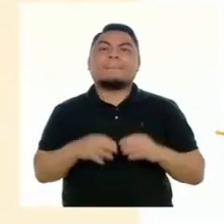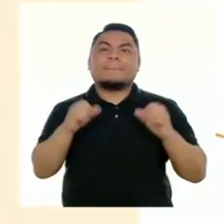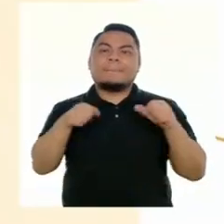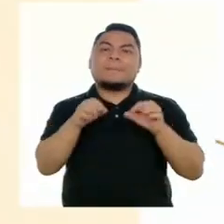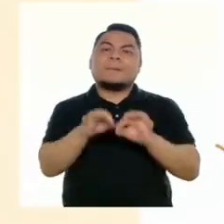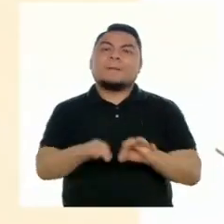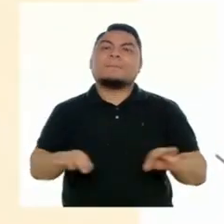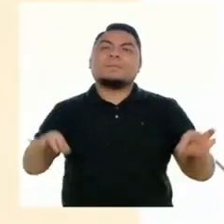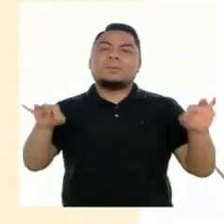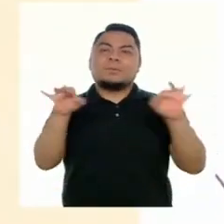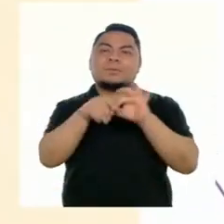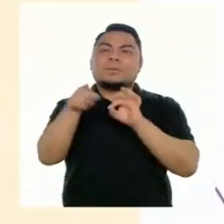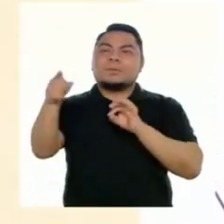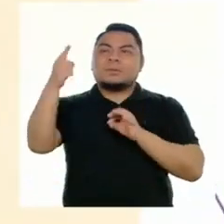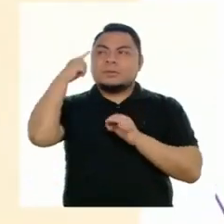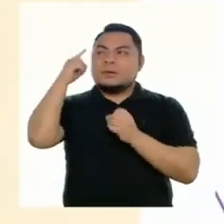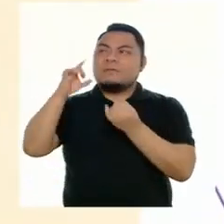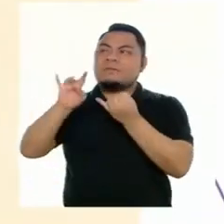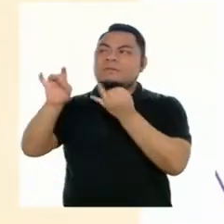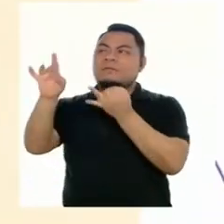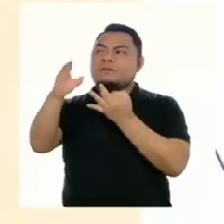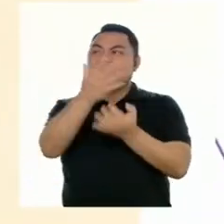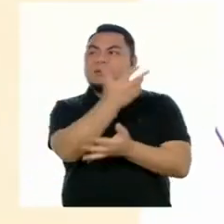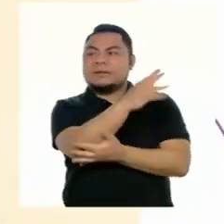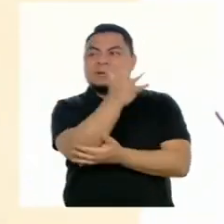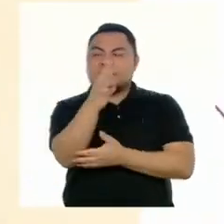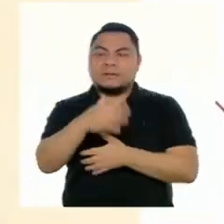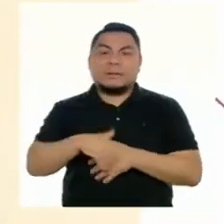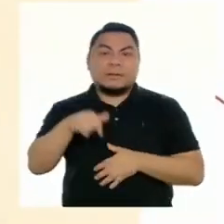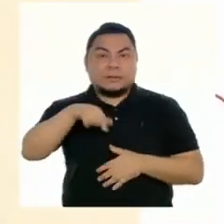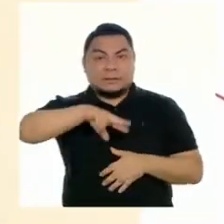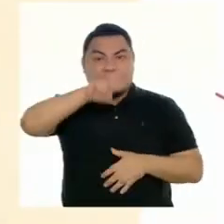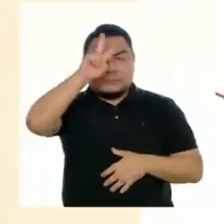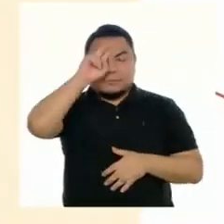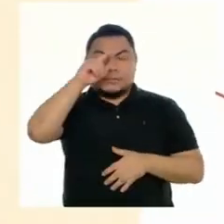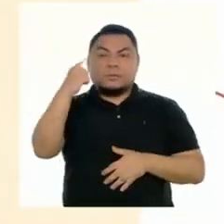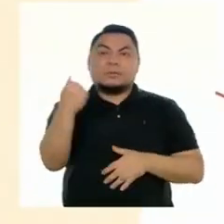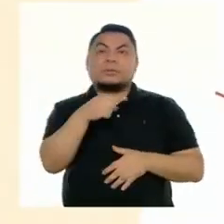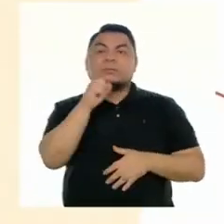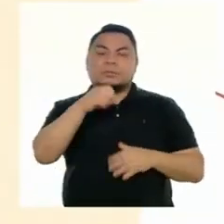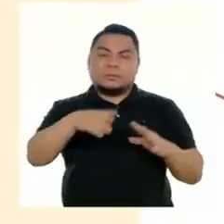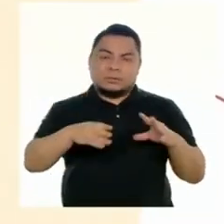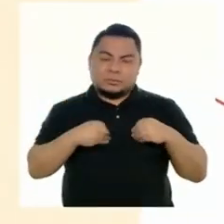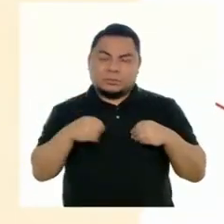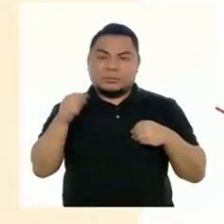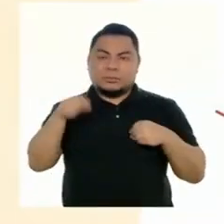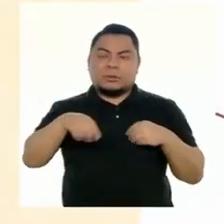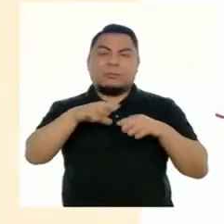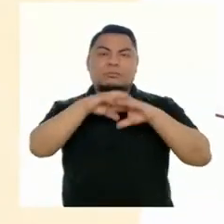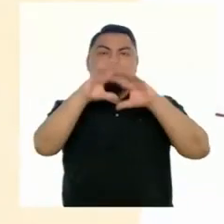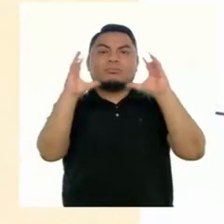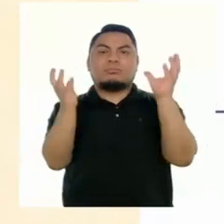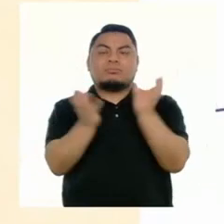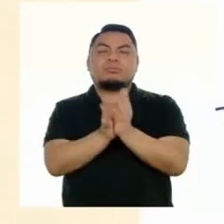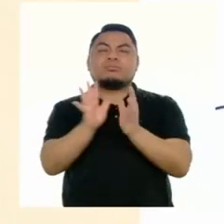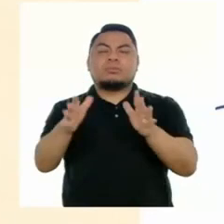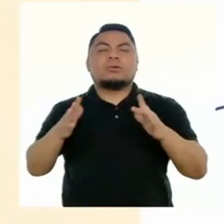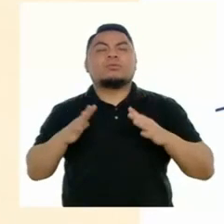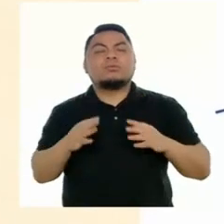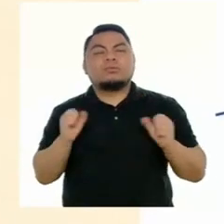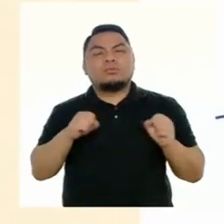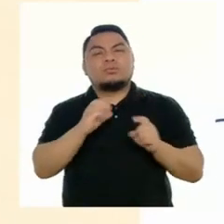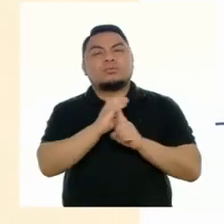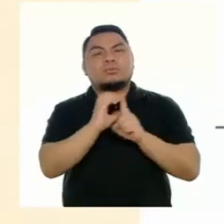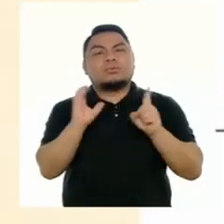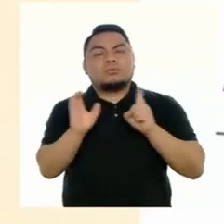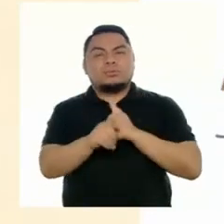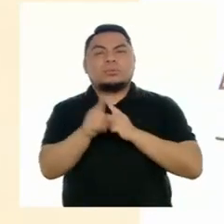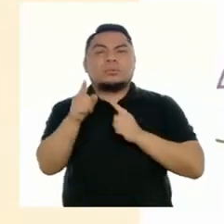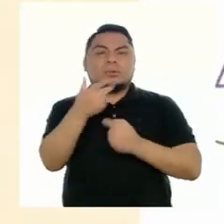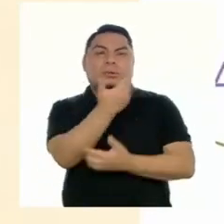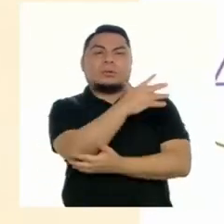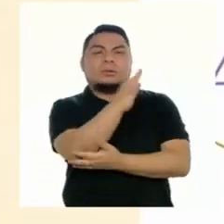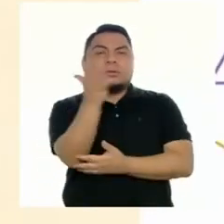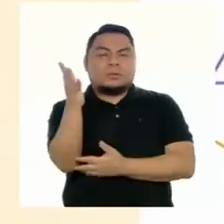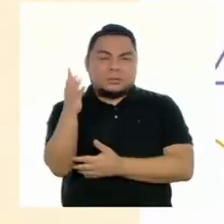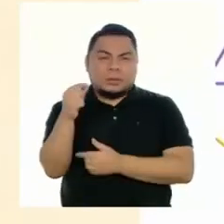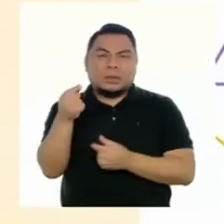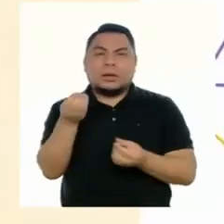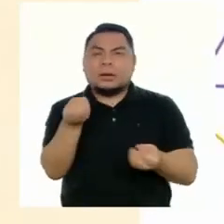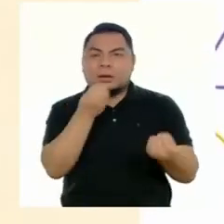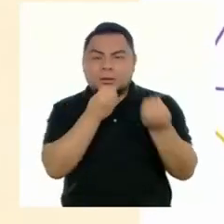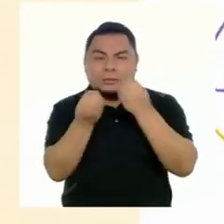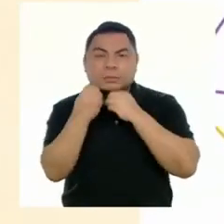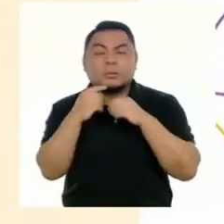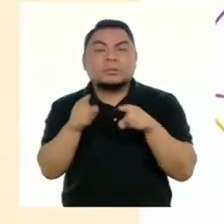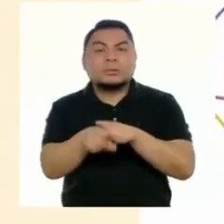La importancia de la agrobiodiversidad. El Perú no solo es reconocido en el ámbito mundial por su riqueza cultural, paisajes o